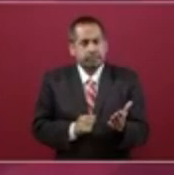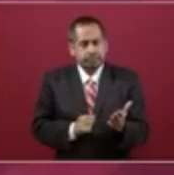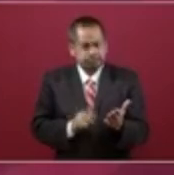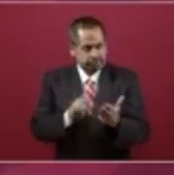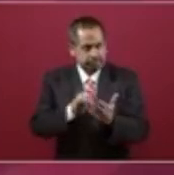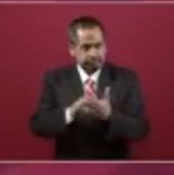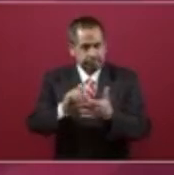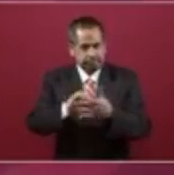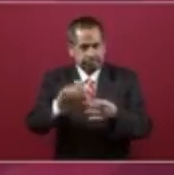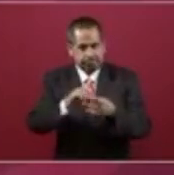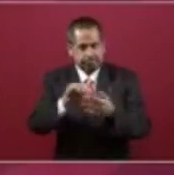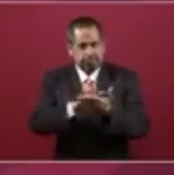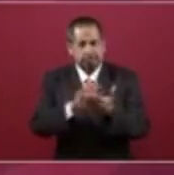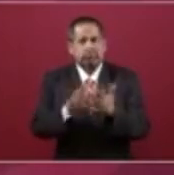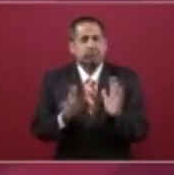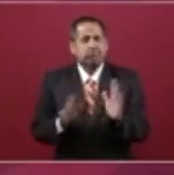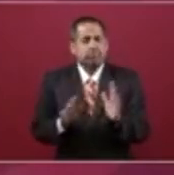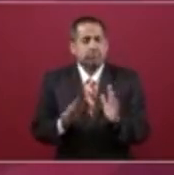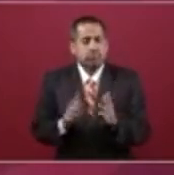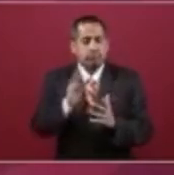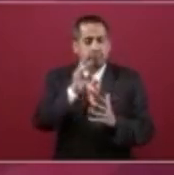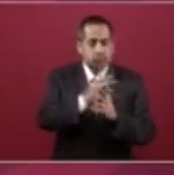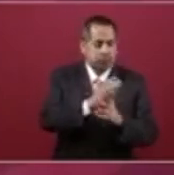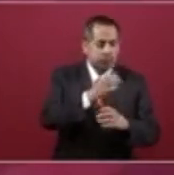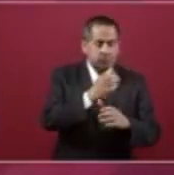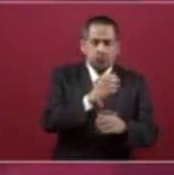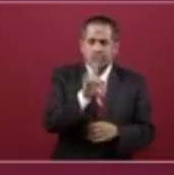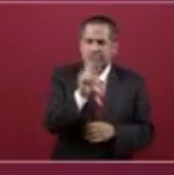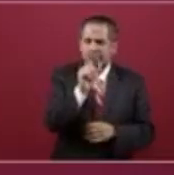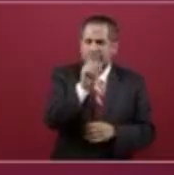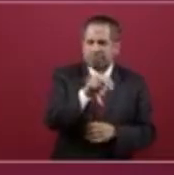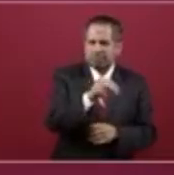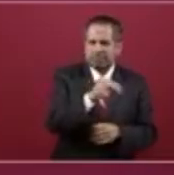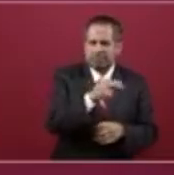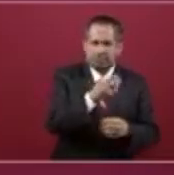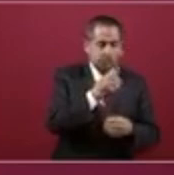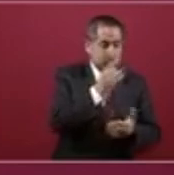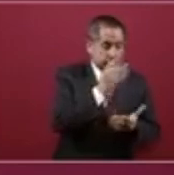escribió que no solo de pan vive el hombre.